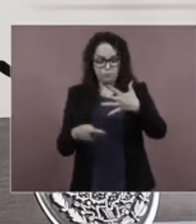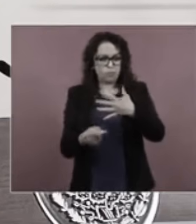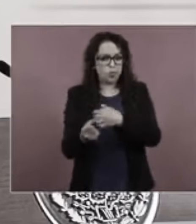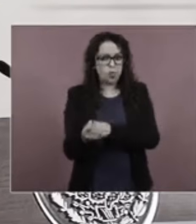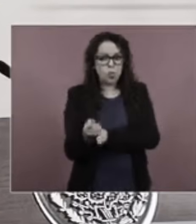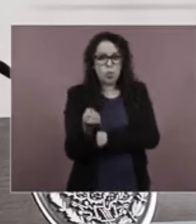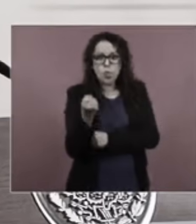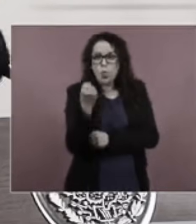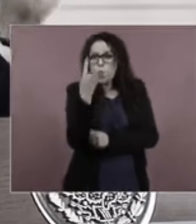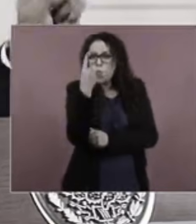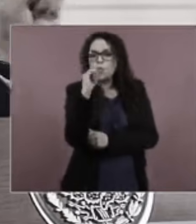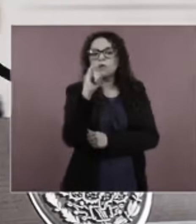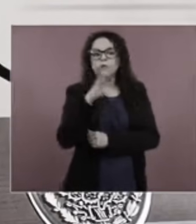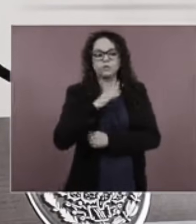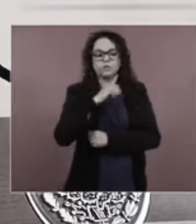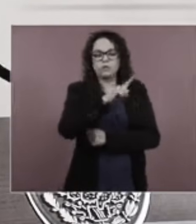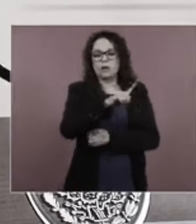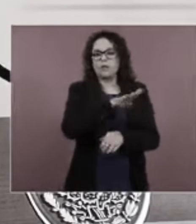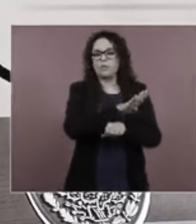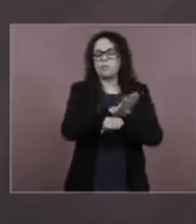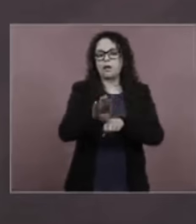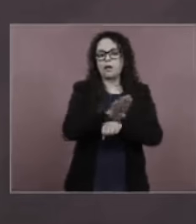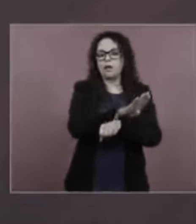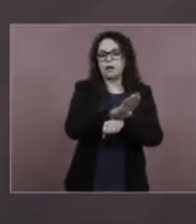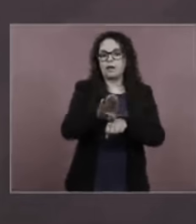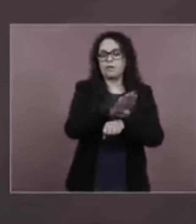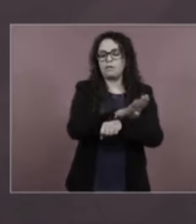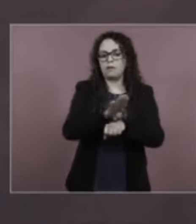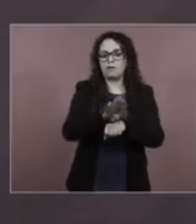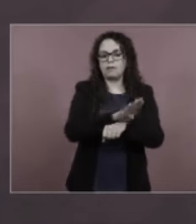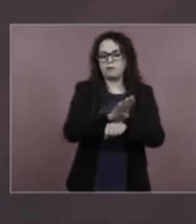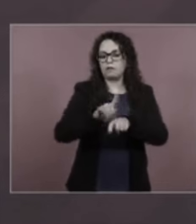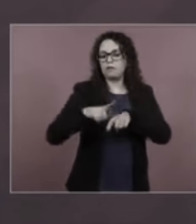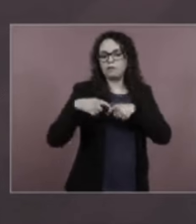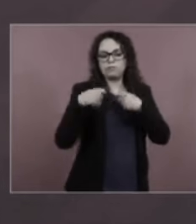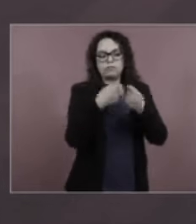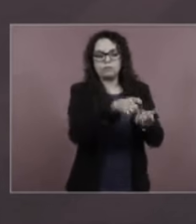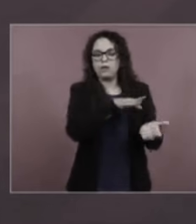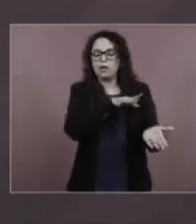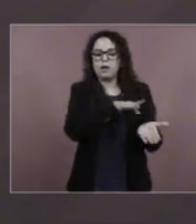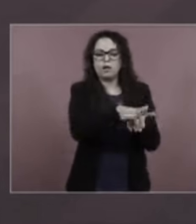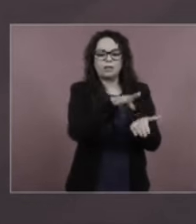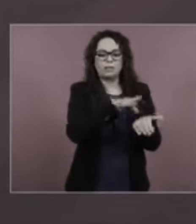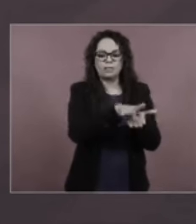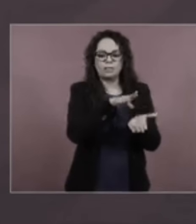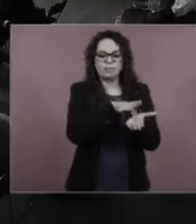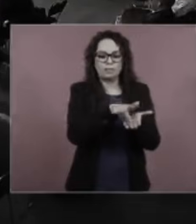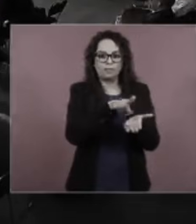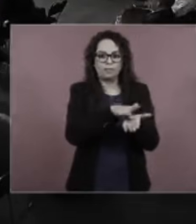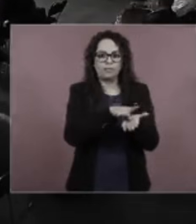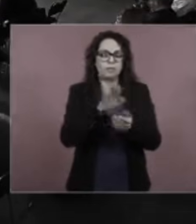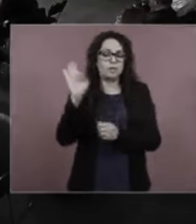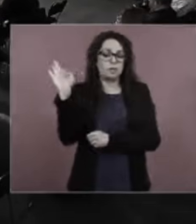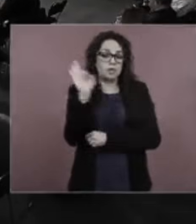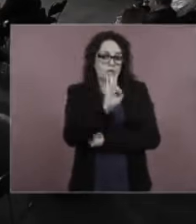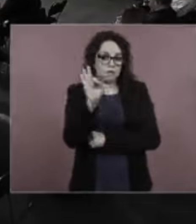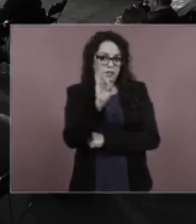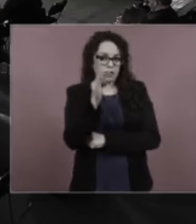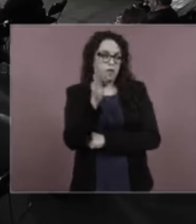cuando menos un programa ya sea porque son adultos